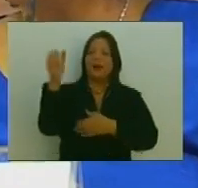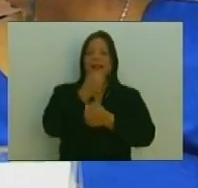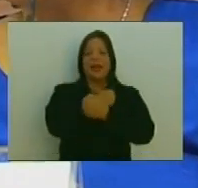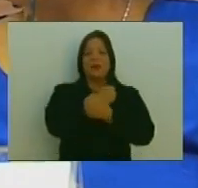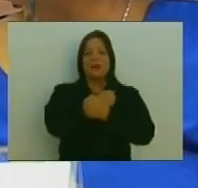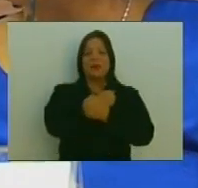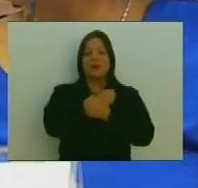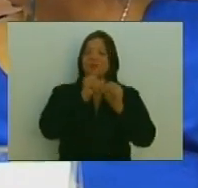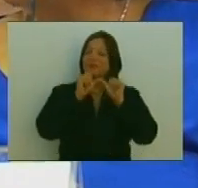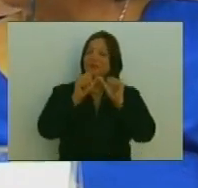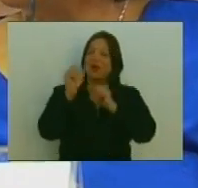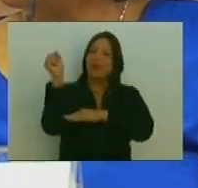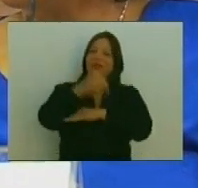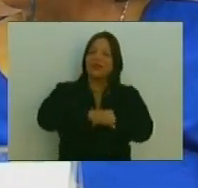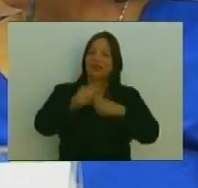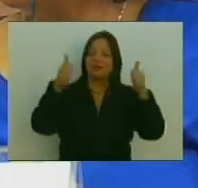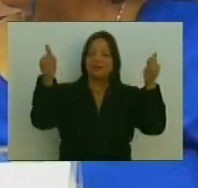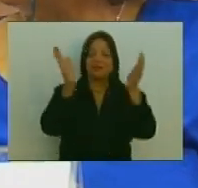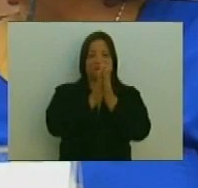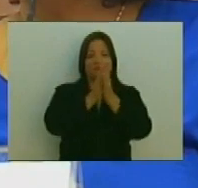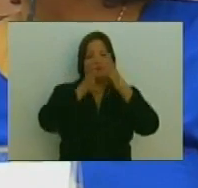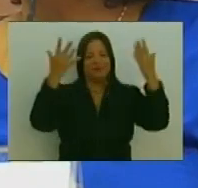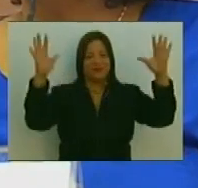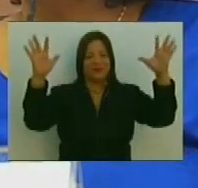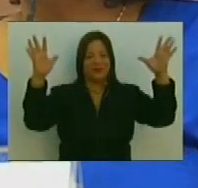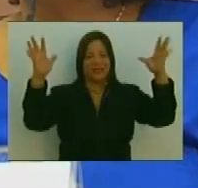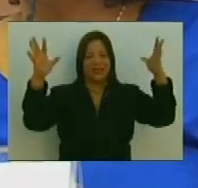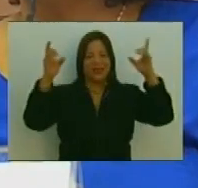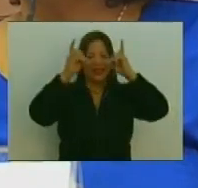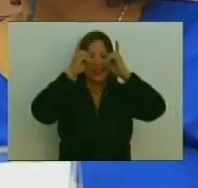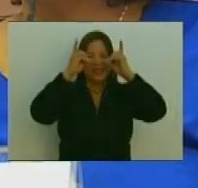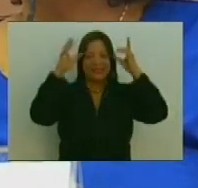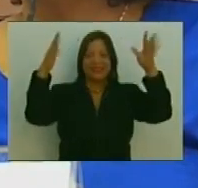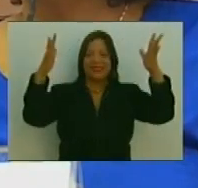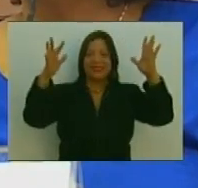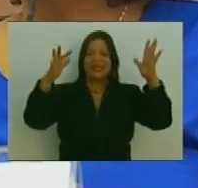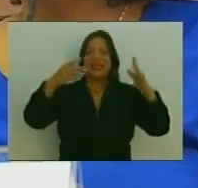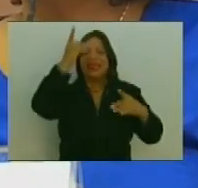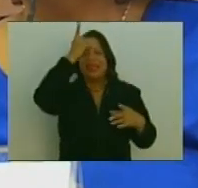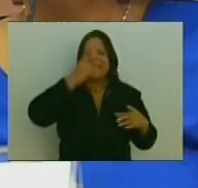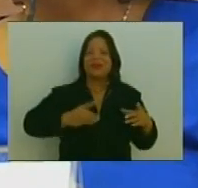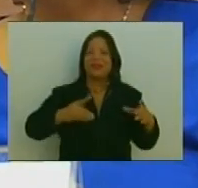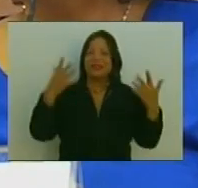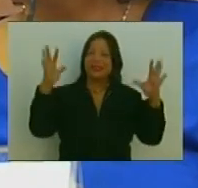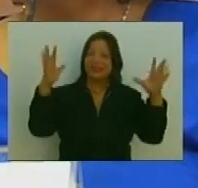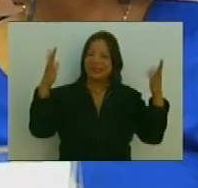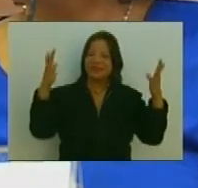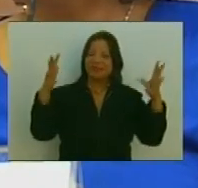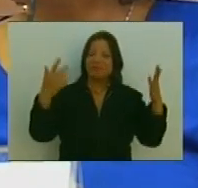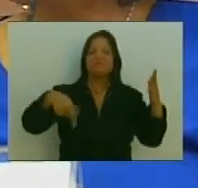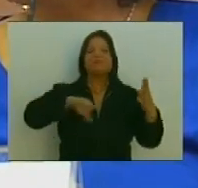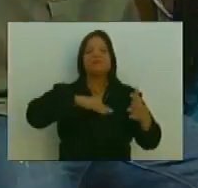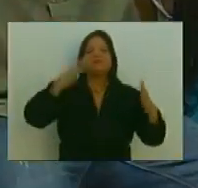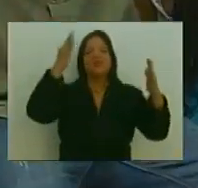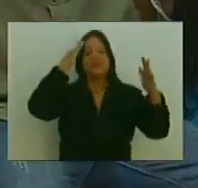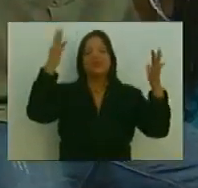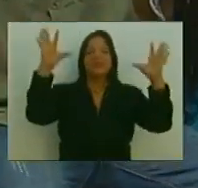nosotros vamos a seguir venciendo. Y vamos a seguir venciendo junto a las personas con discapacidad.